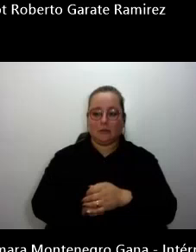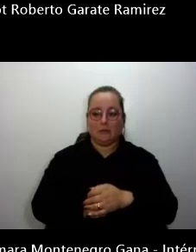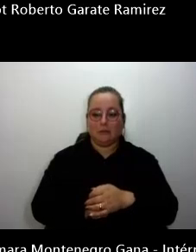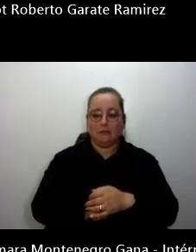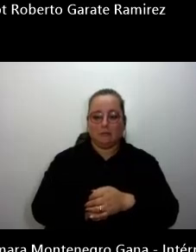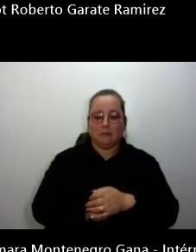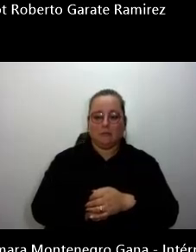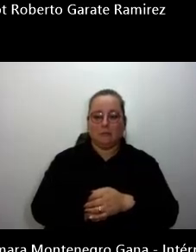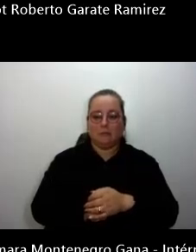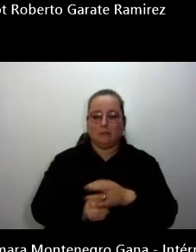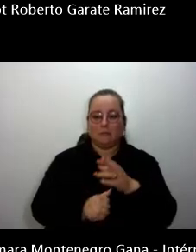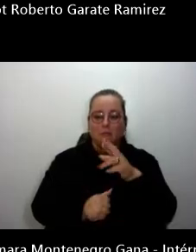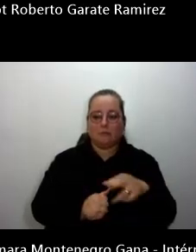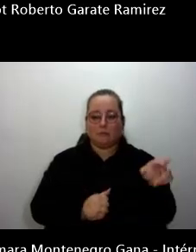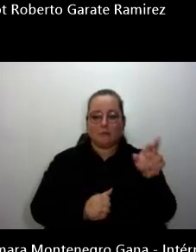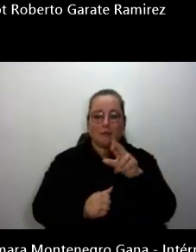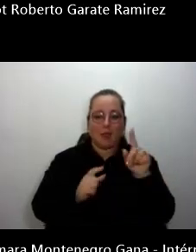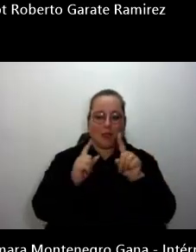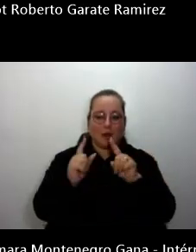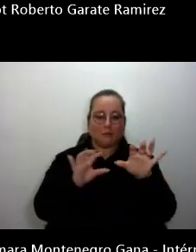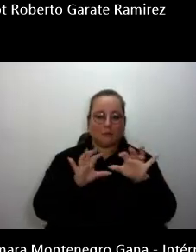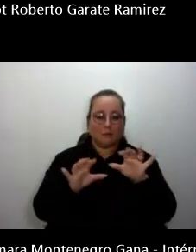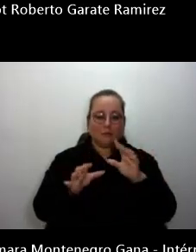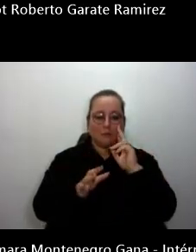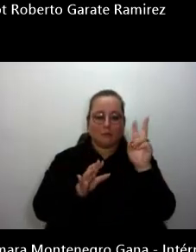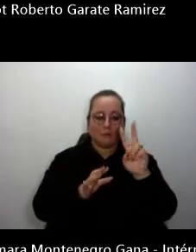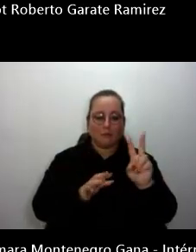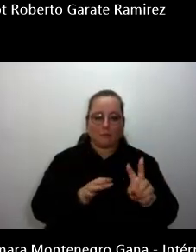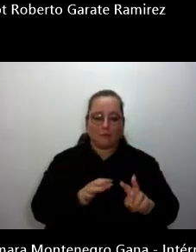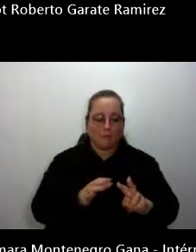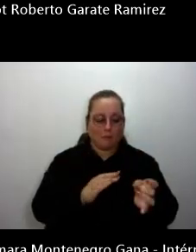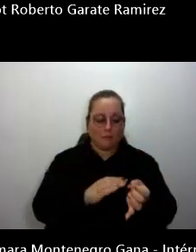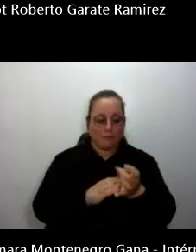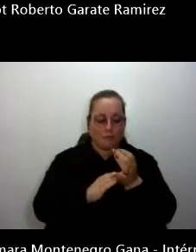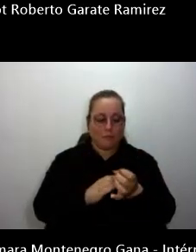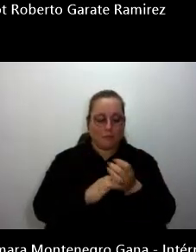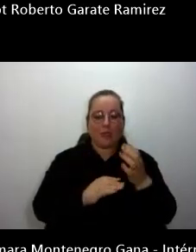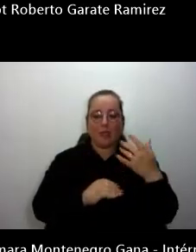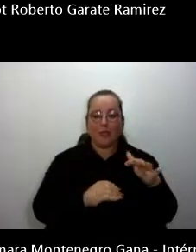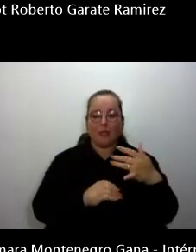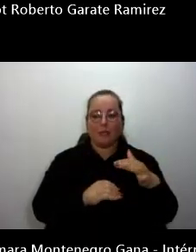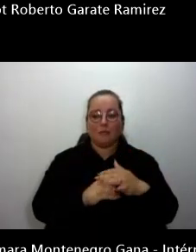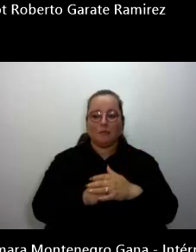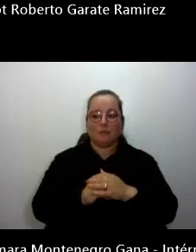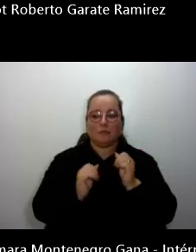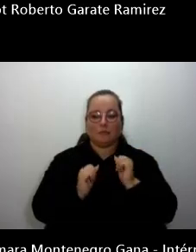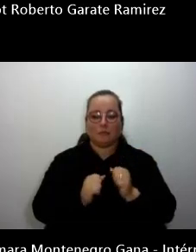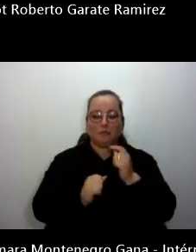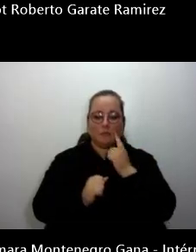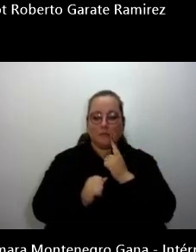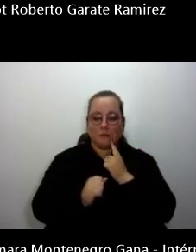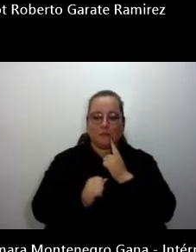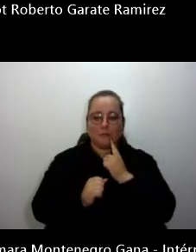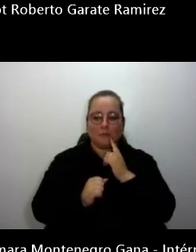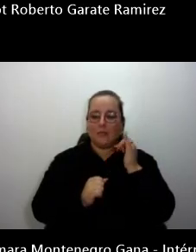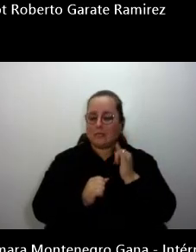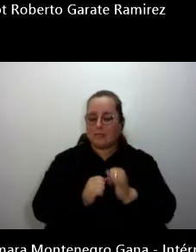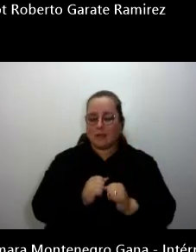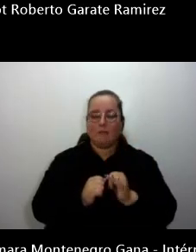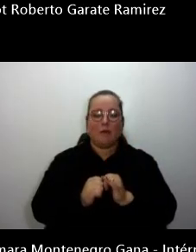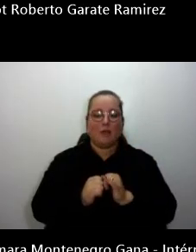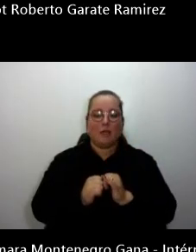como recapitulando con algunas cosas que estuvimos revisando del chat, la importancia de poder revisar constantemente